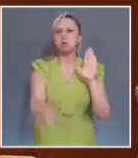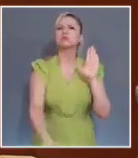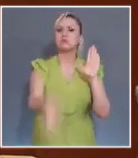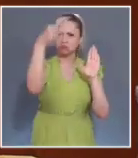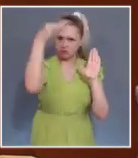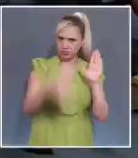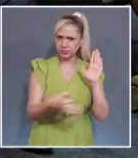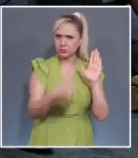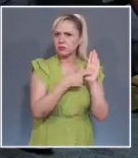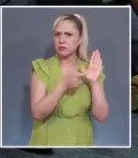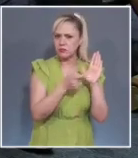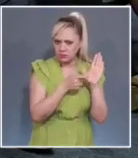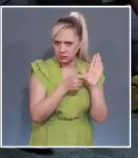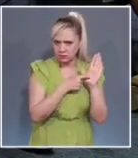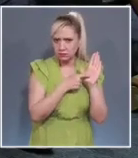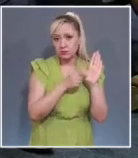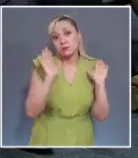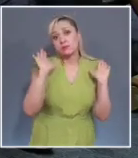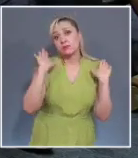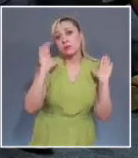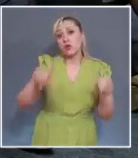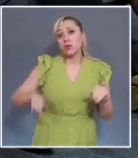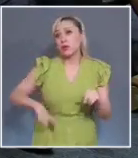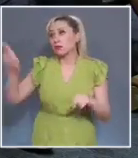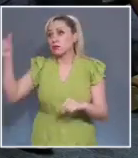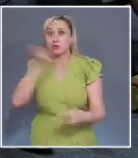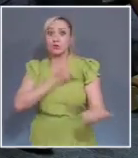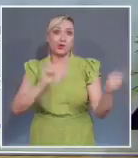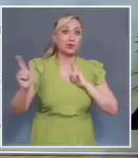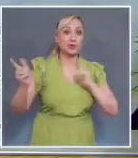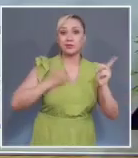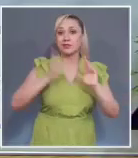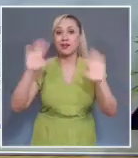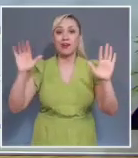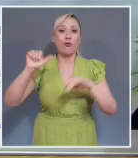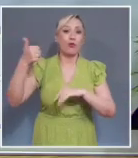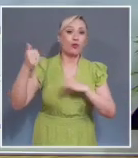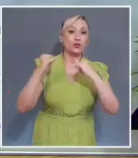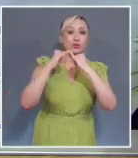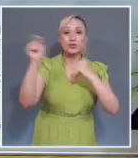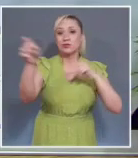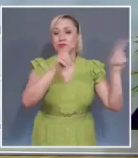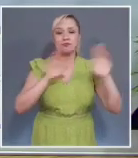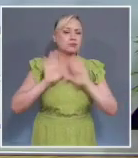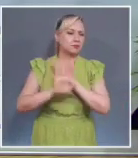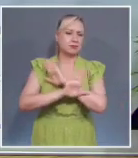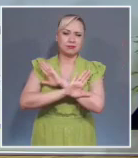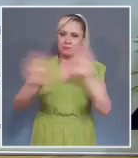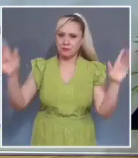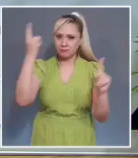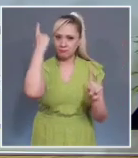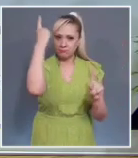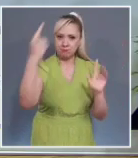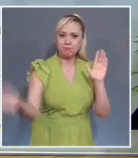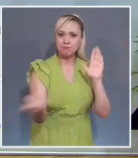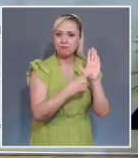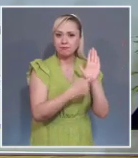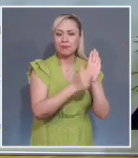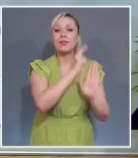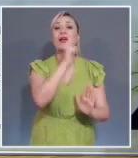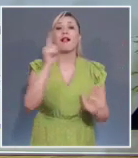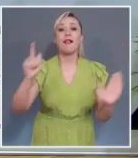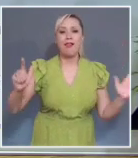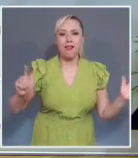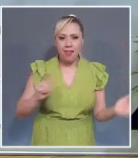a Costa de lo que sea en el edificio sede de la suprema corte el ministro Pérez Dayan aseguró que los jueces son demócratas no